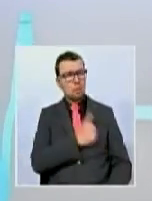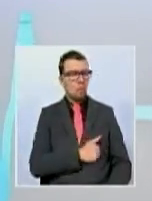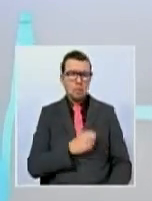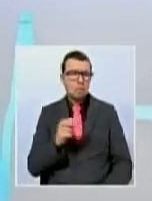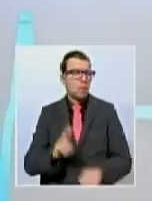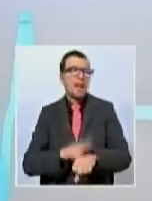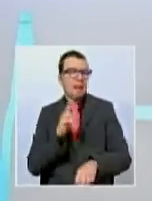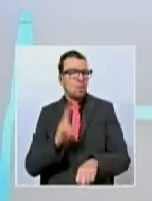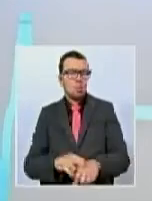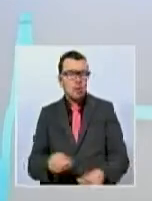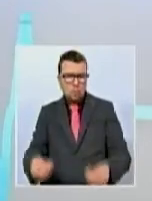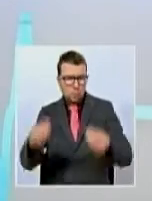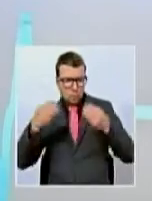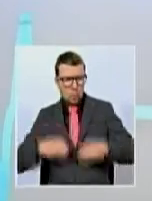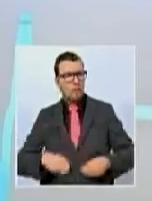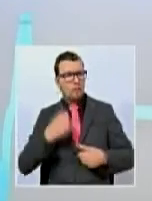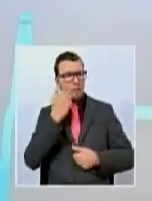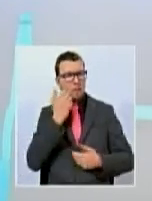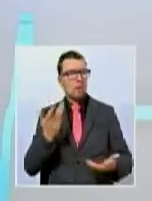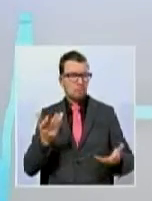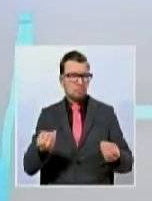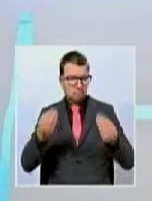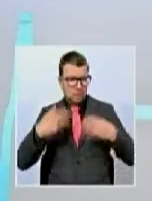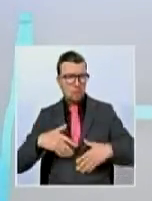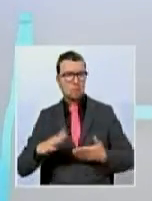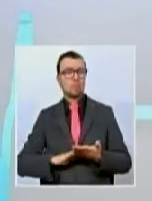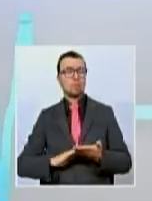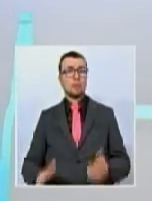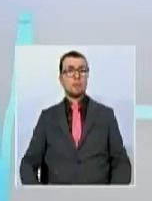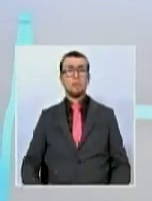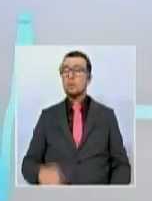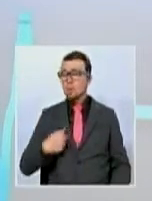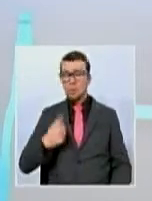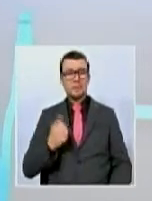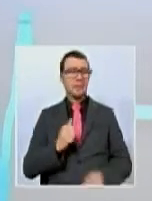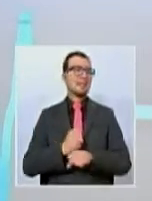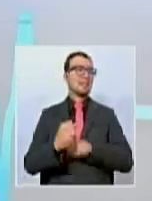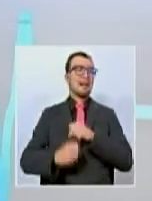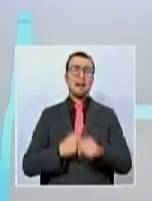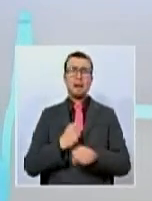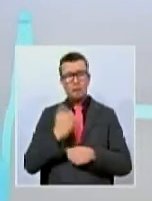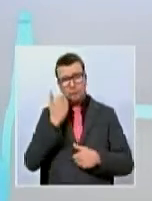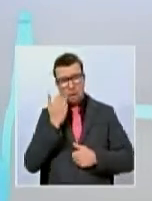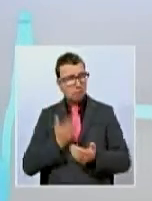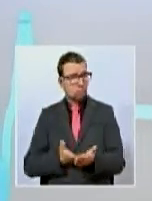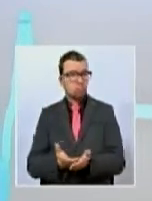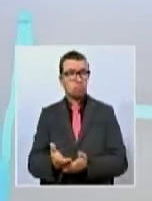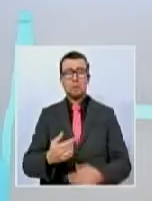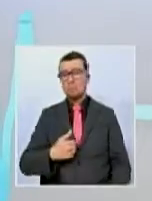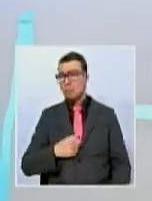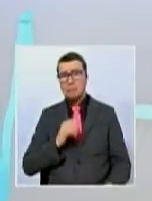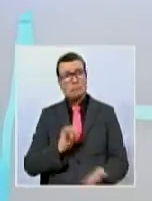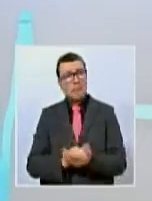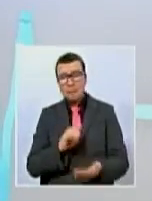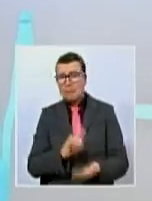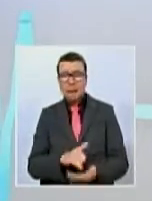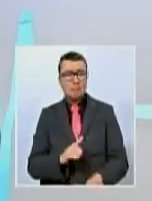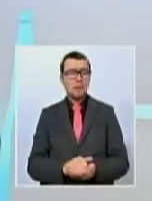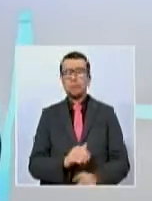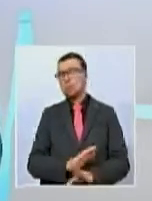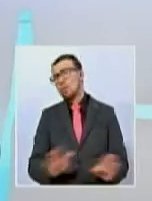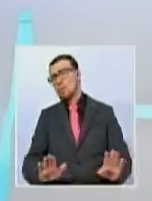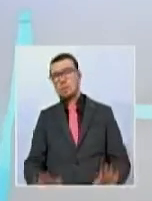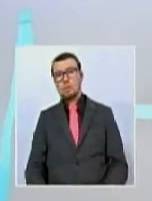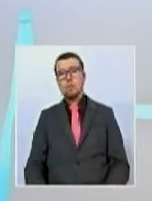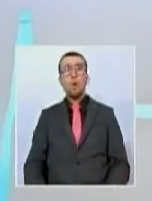natural. Es que mire, llevo 10 años con esto, ya no soporto este medicamento. Y entonces, o lo que es